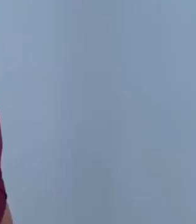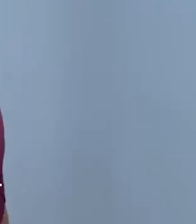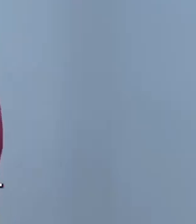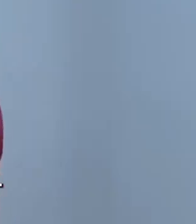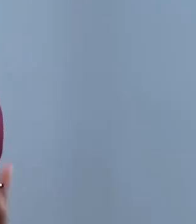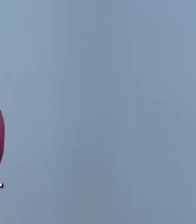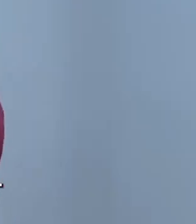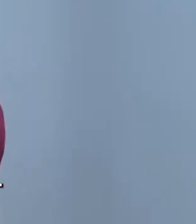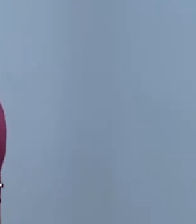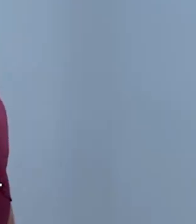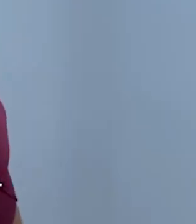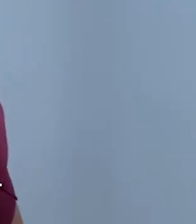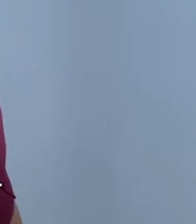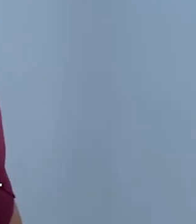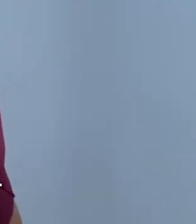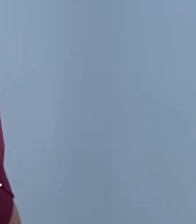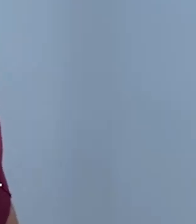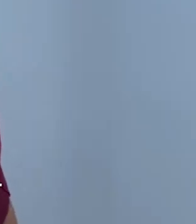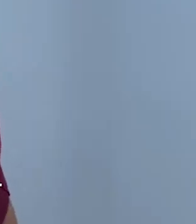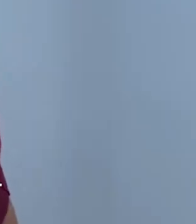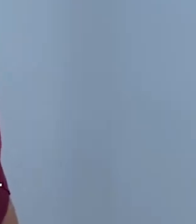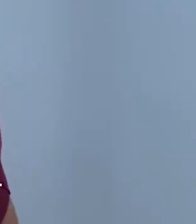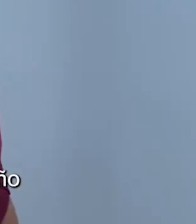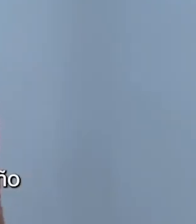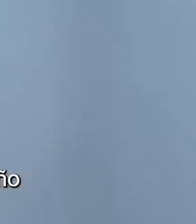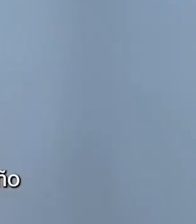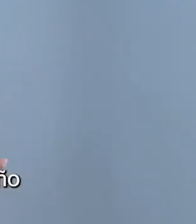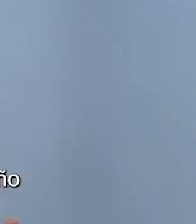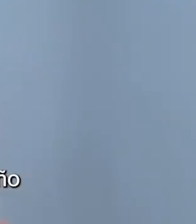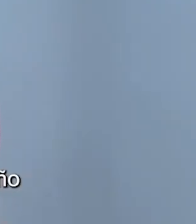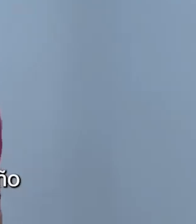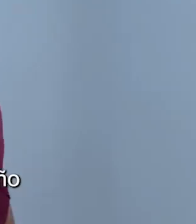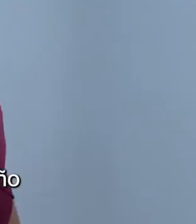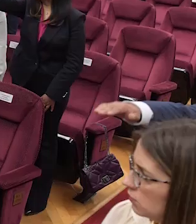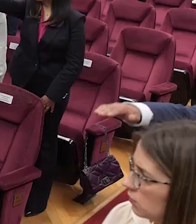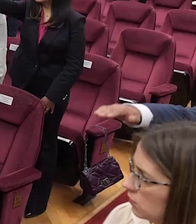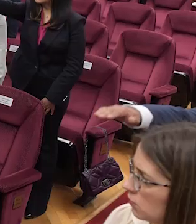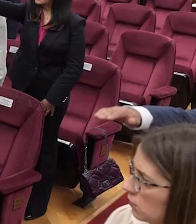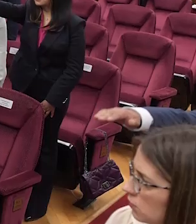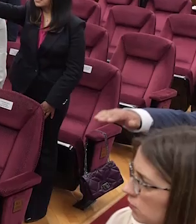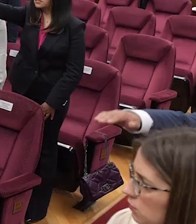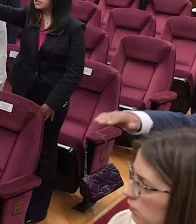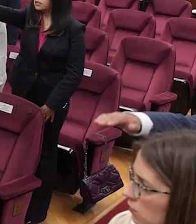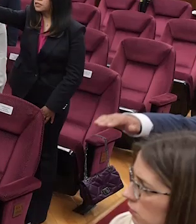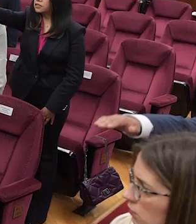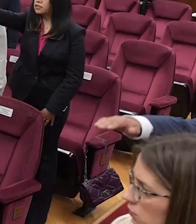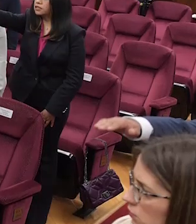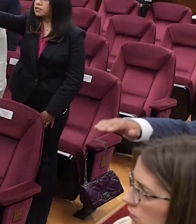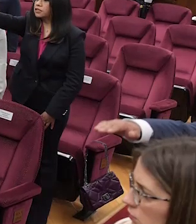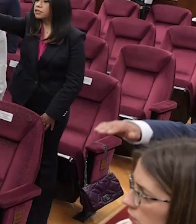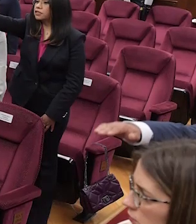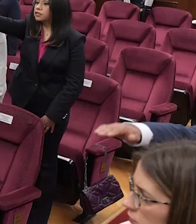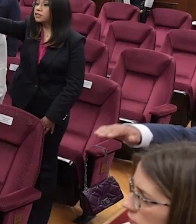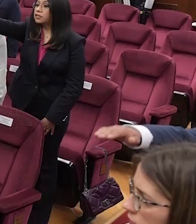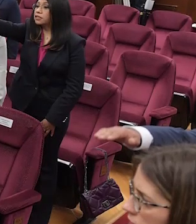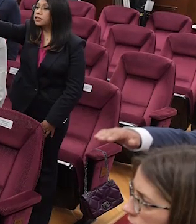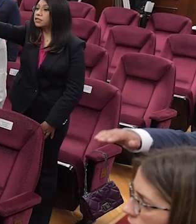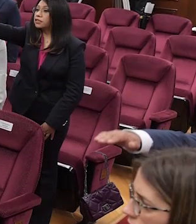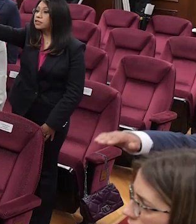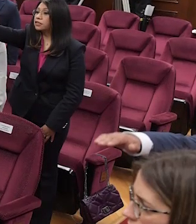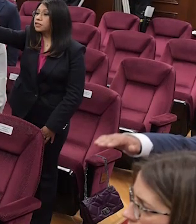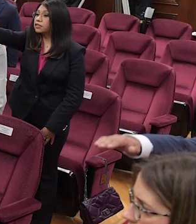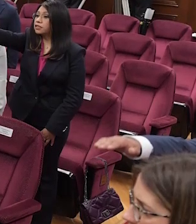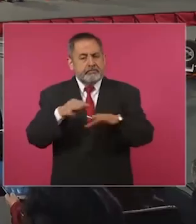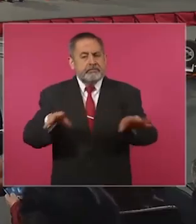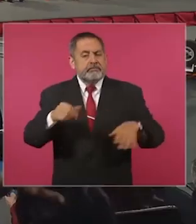primero con la virtual presidenta electa la morenista Claudia shinba Aunque amlo advirtió que la reforma al poder judicial sí es su prioridad en